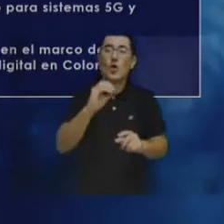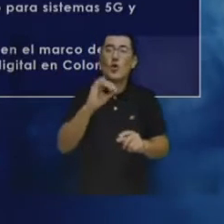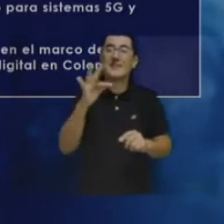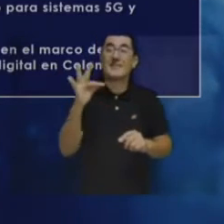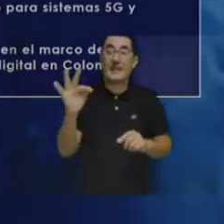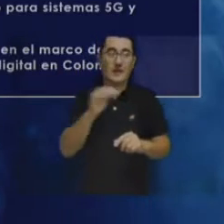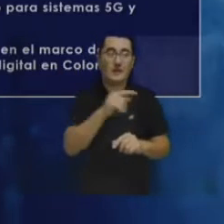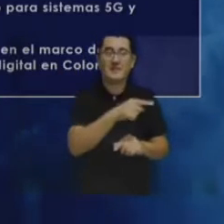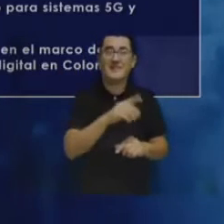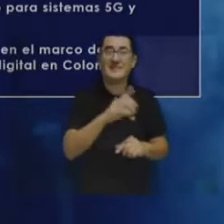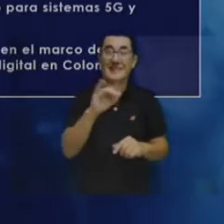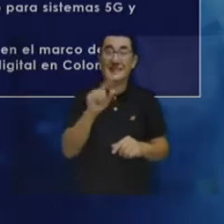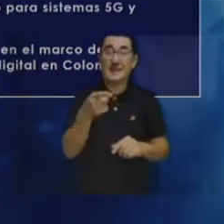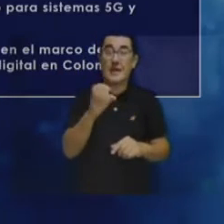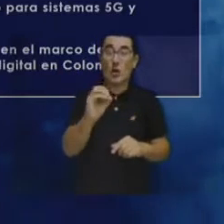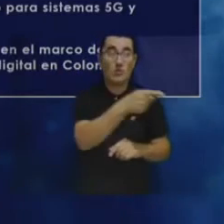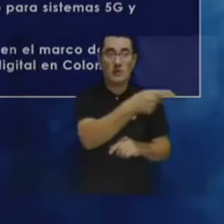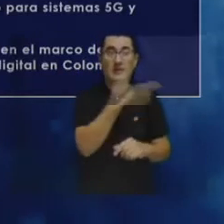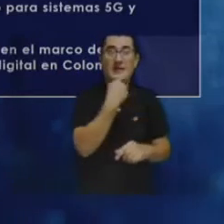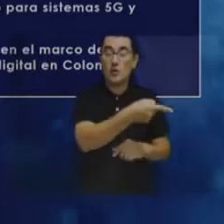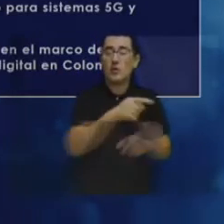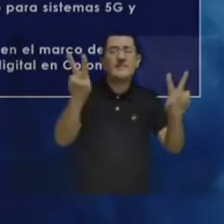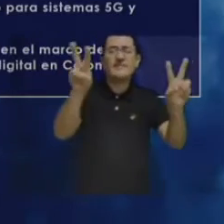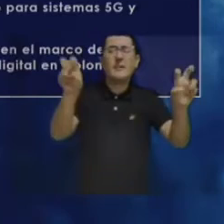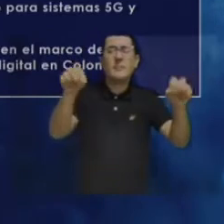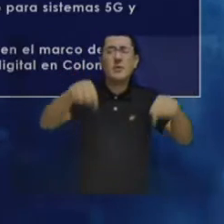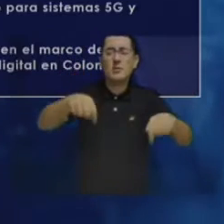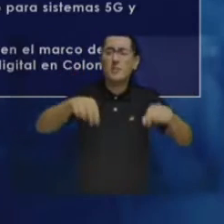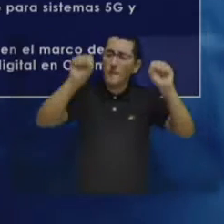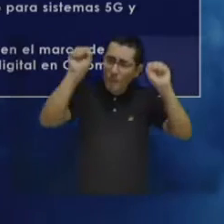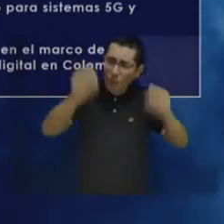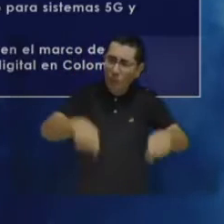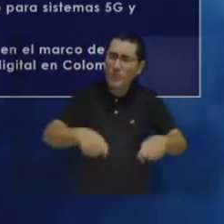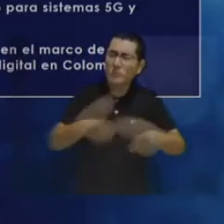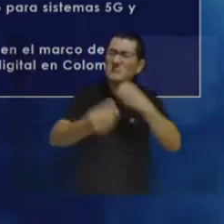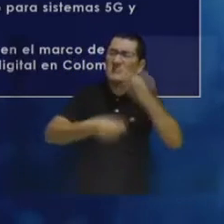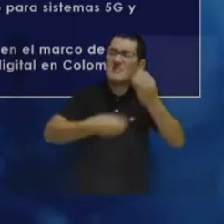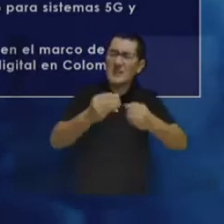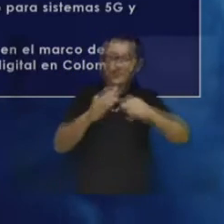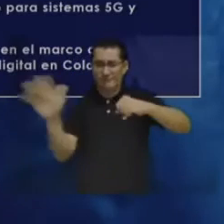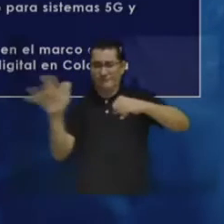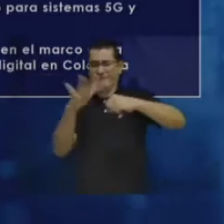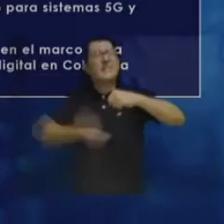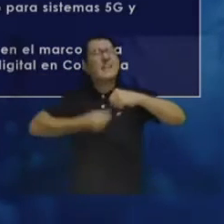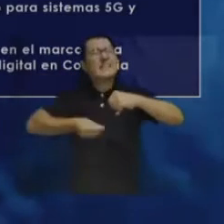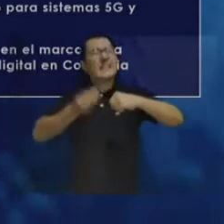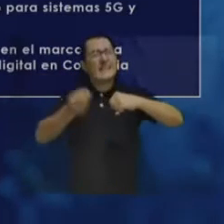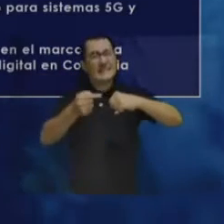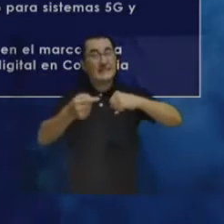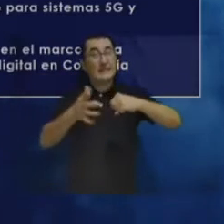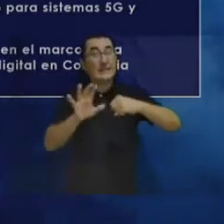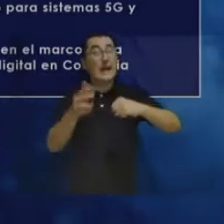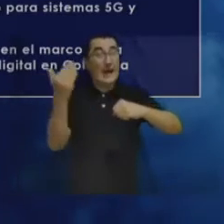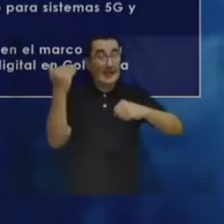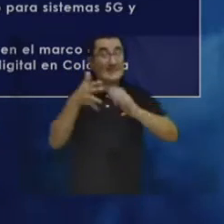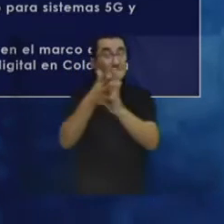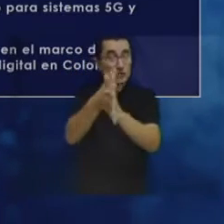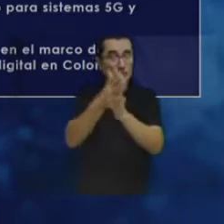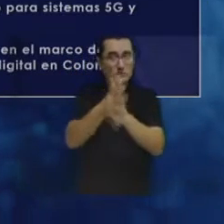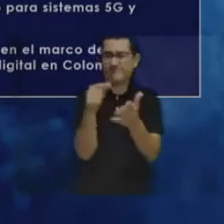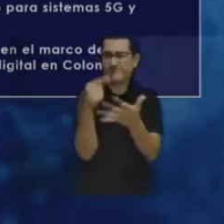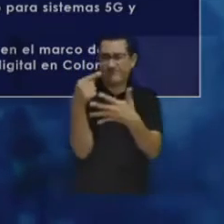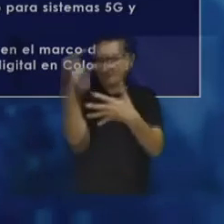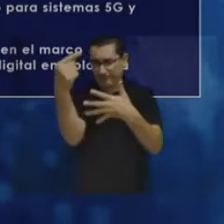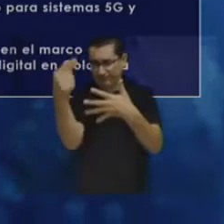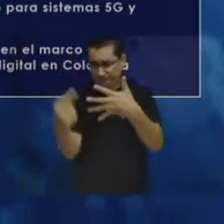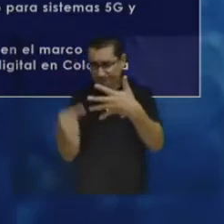tema, ¿qué podemos hacer por el espectro? Allí se mencionó los siguientes aspectos a ser tenidos en cuentas en la gestión del espectro a